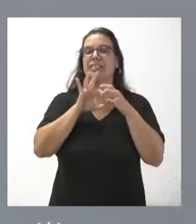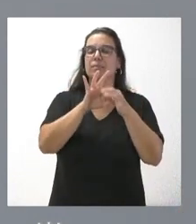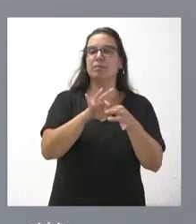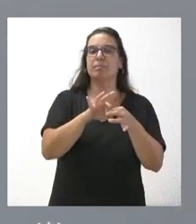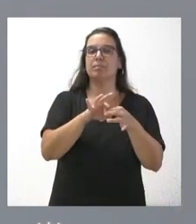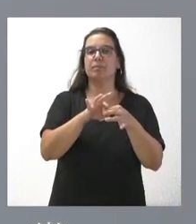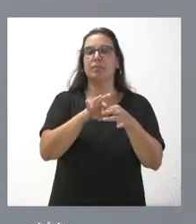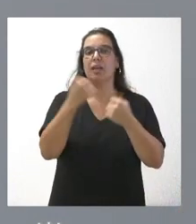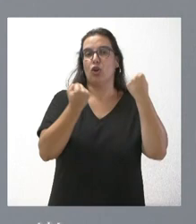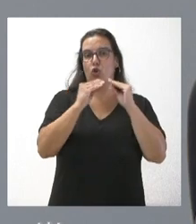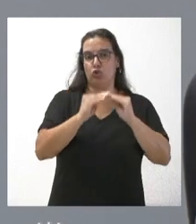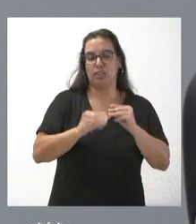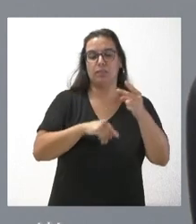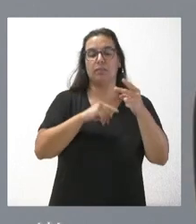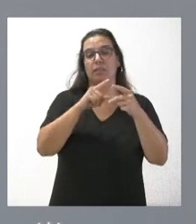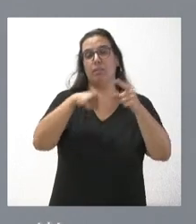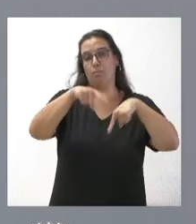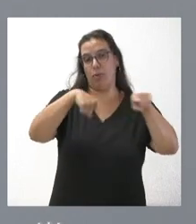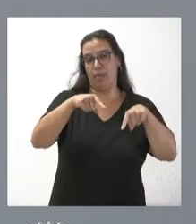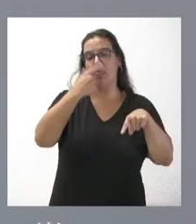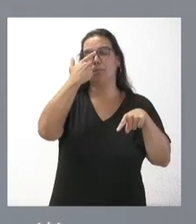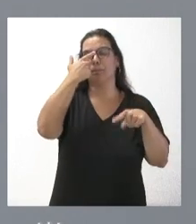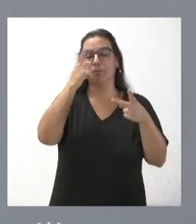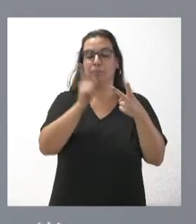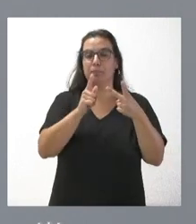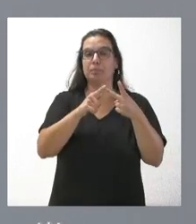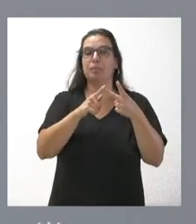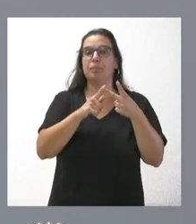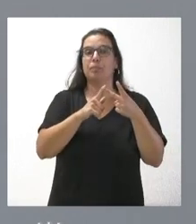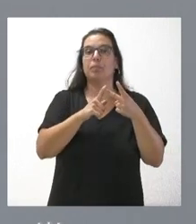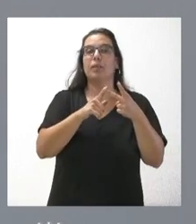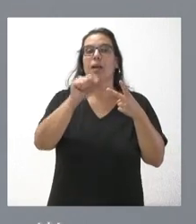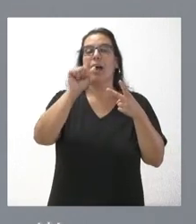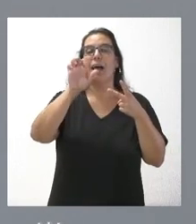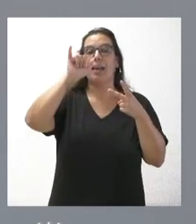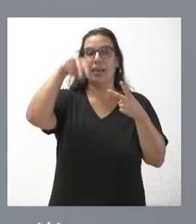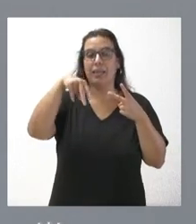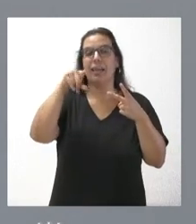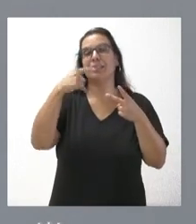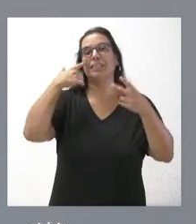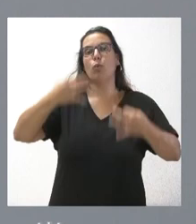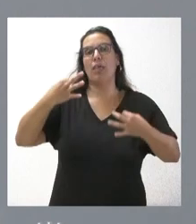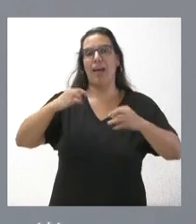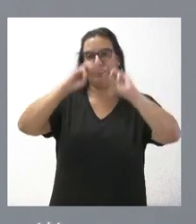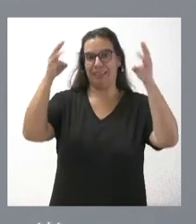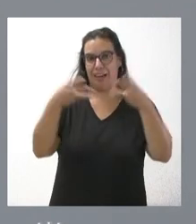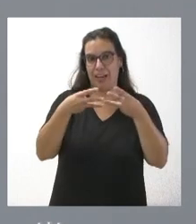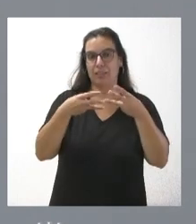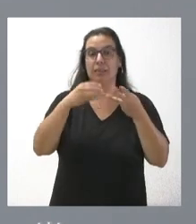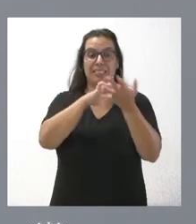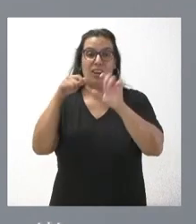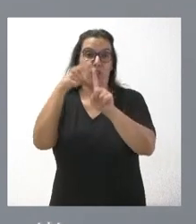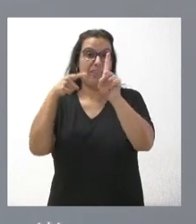la automoción y la movilidad en Castilla y León. El clúster AEI, que es el de la ciberseguridad. Castilla y León es la referencia española en